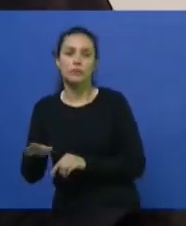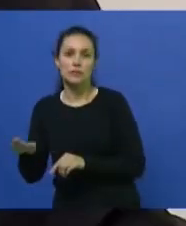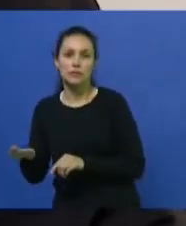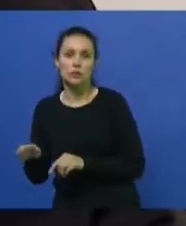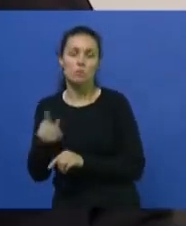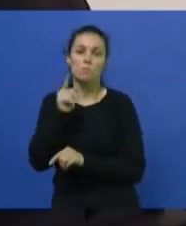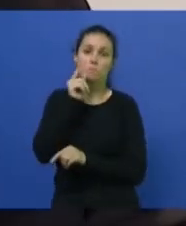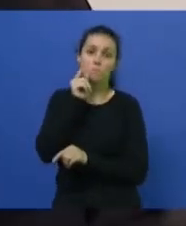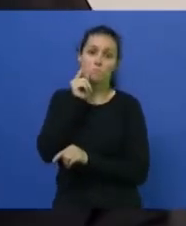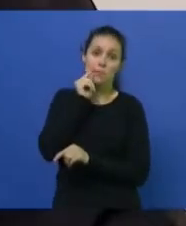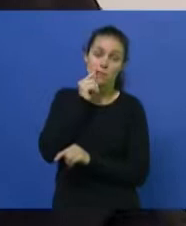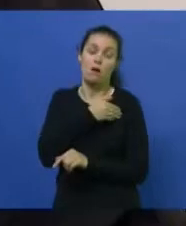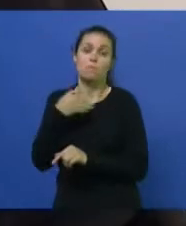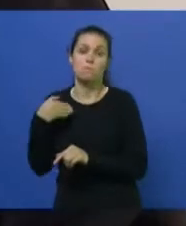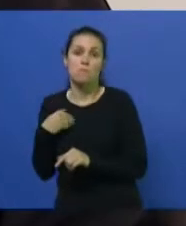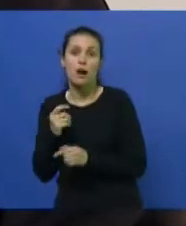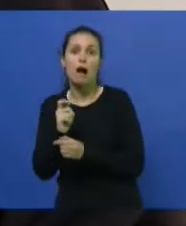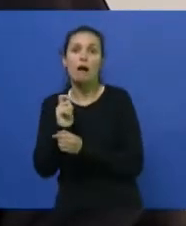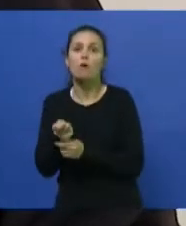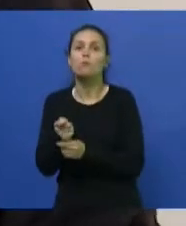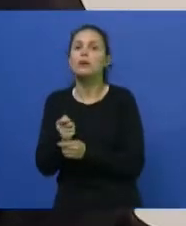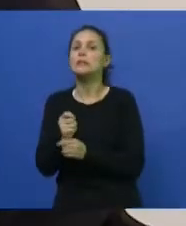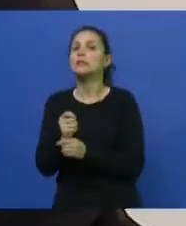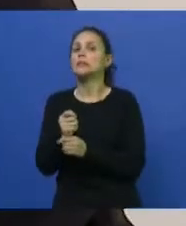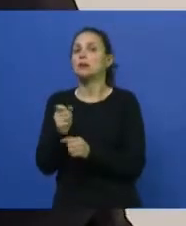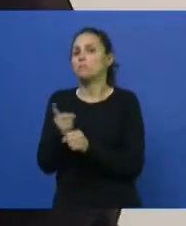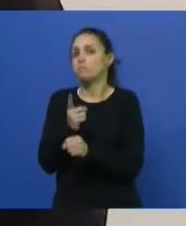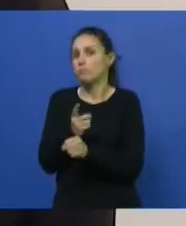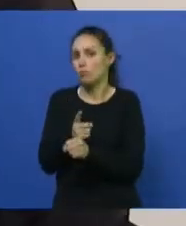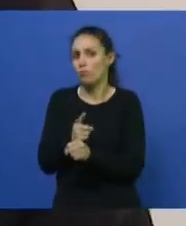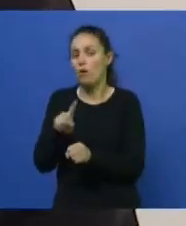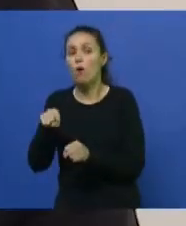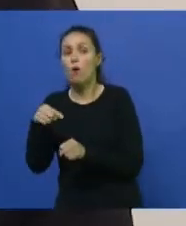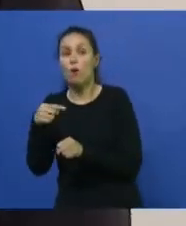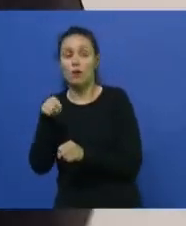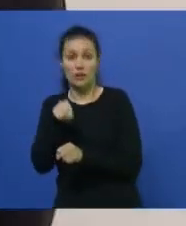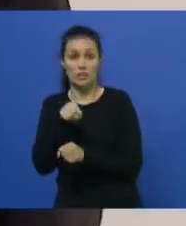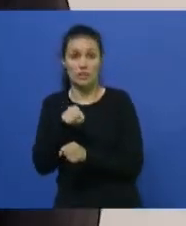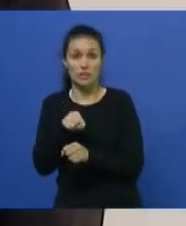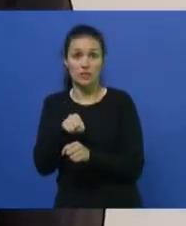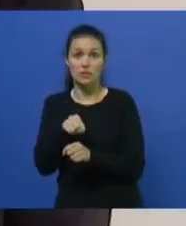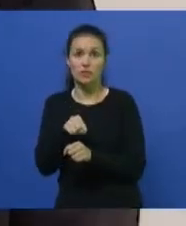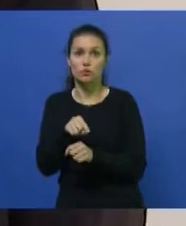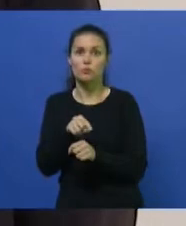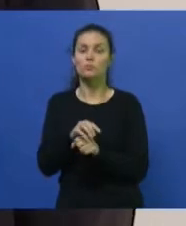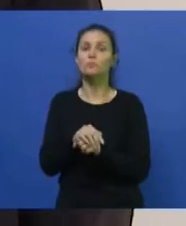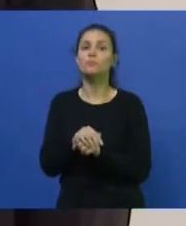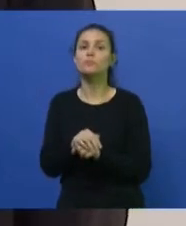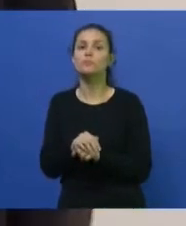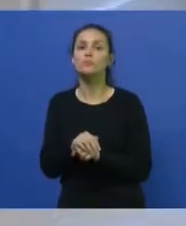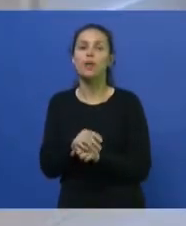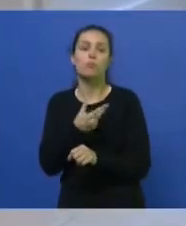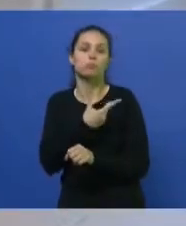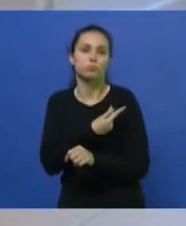porque algunos padres se han podido y han comprado esa dosis pero en los que no han podido bueno queremos completar cuanto antes el esquema y después seguir